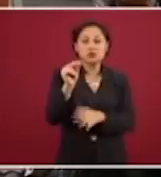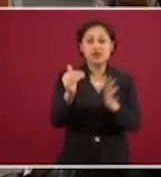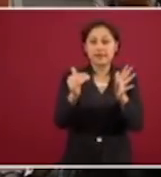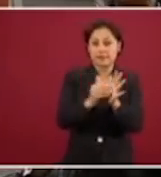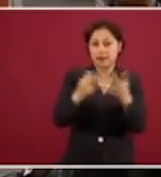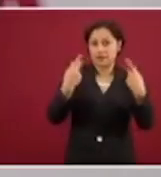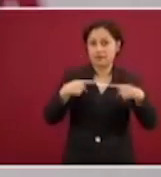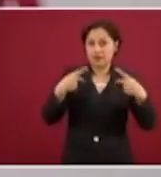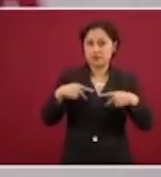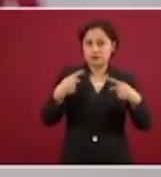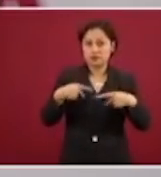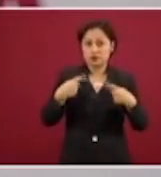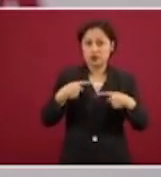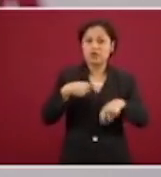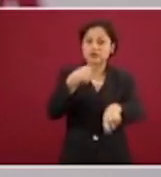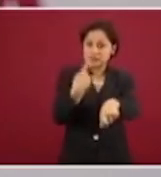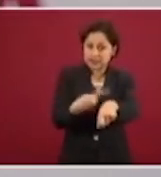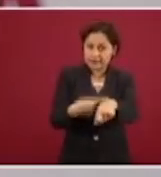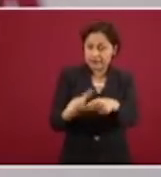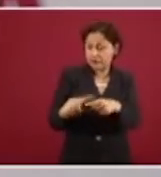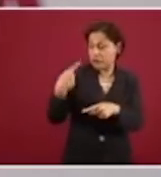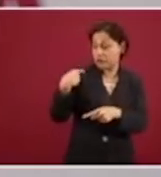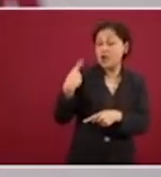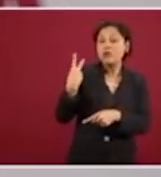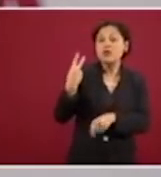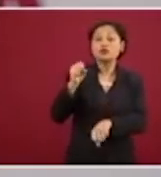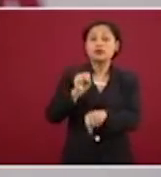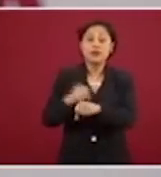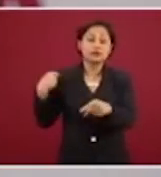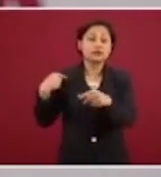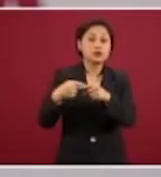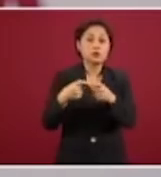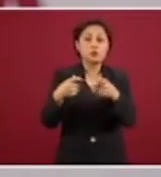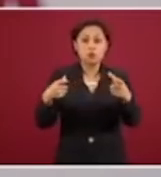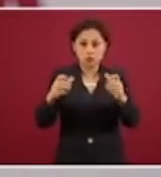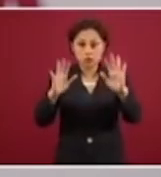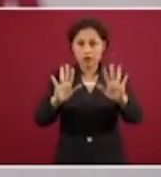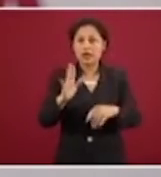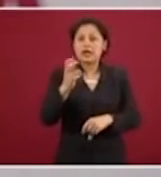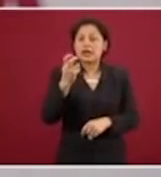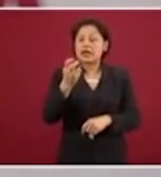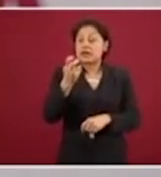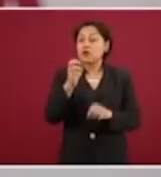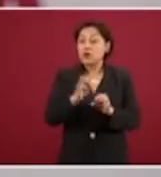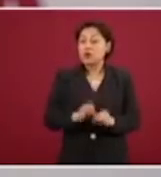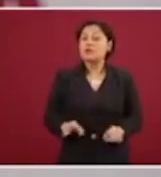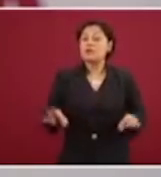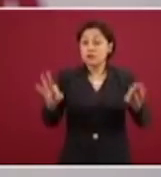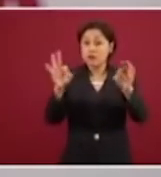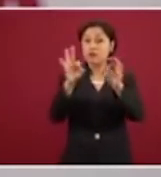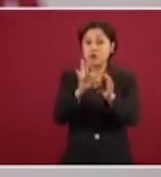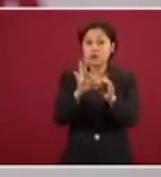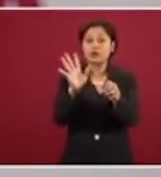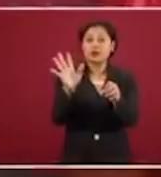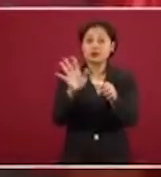en las últimas 14 días, es decir, las últimas dos semanas. Esto es importante porque esta